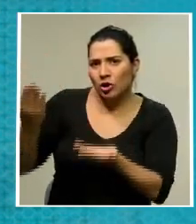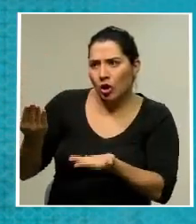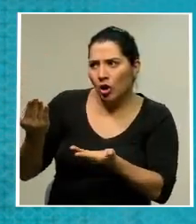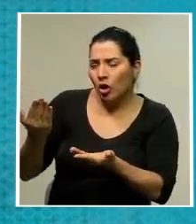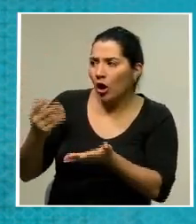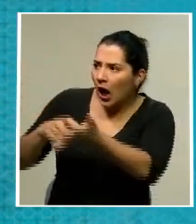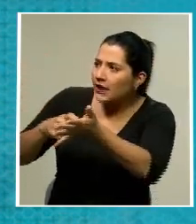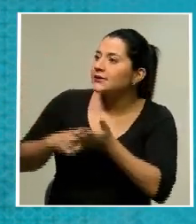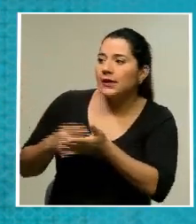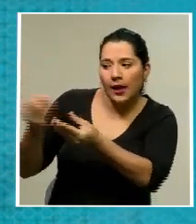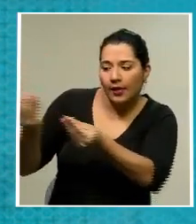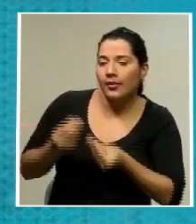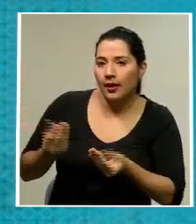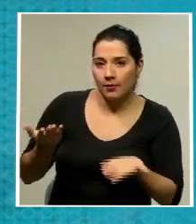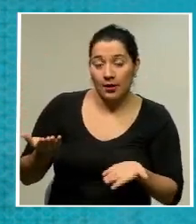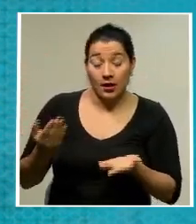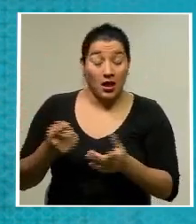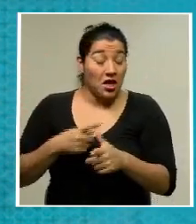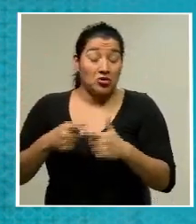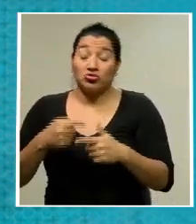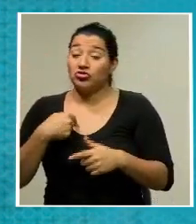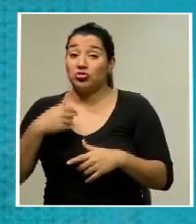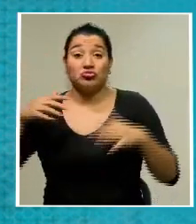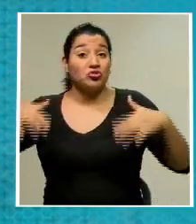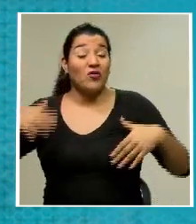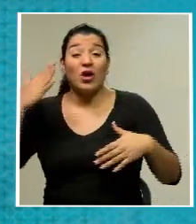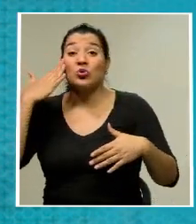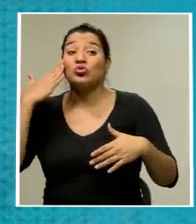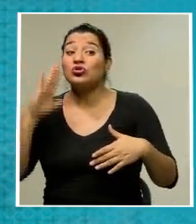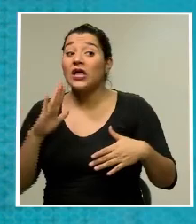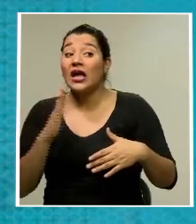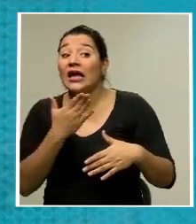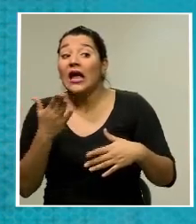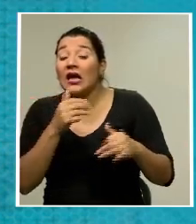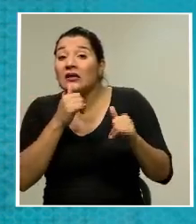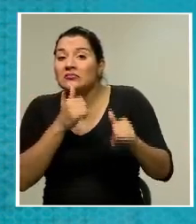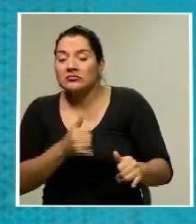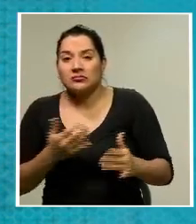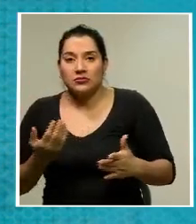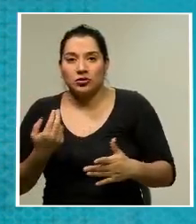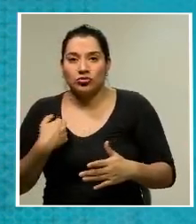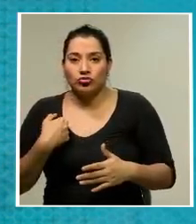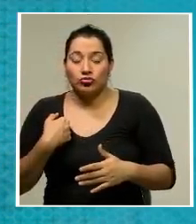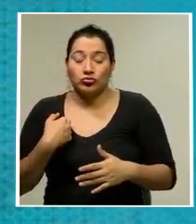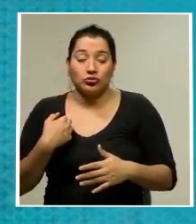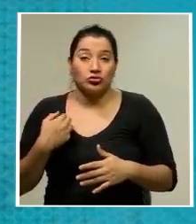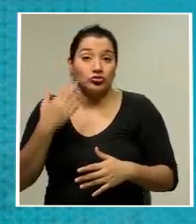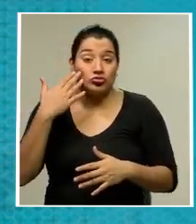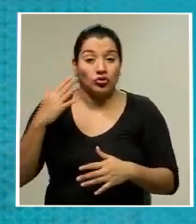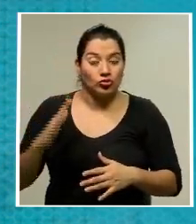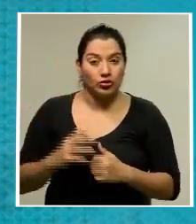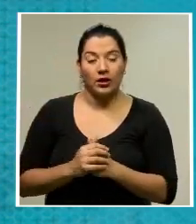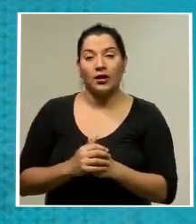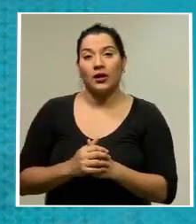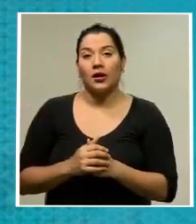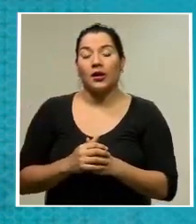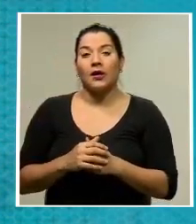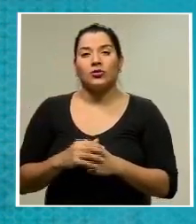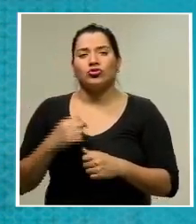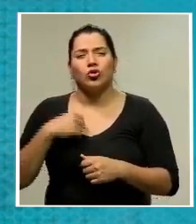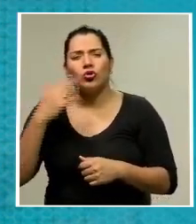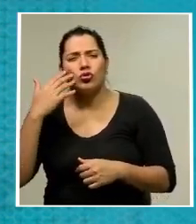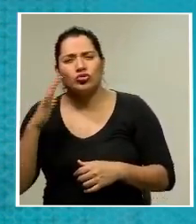participación o qué es lo que se le achaca, porque como digo, no conozco la acusación. Nosotros no estamos imputados en cuanto a qué se le achaca